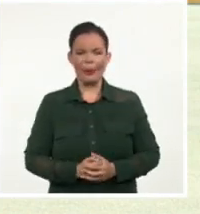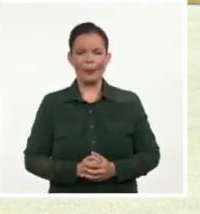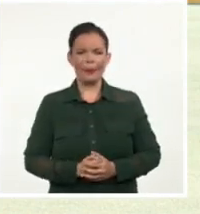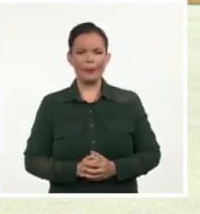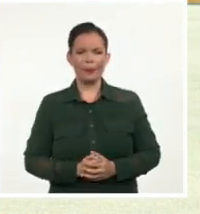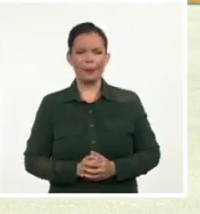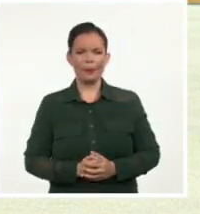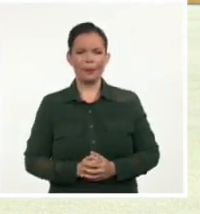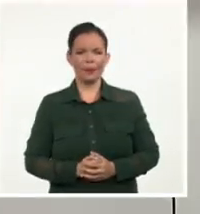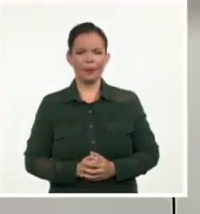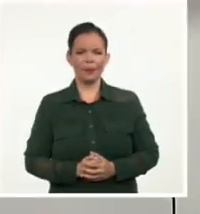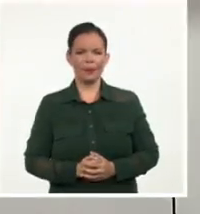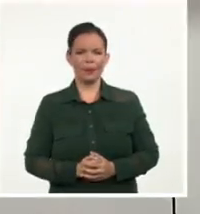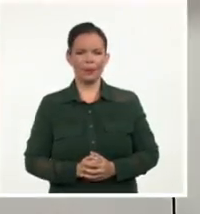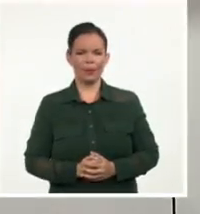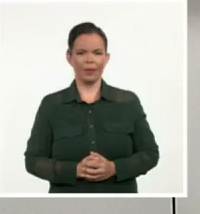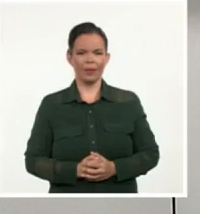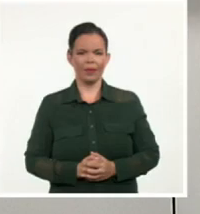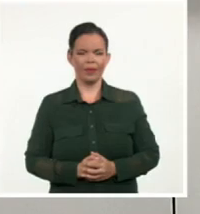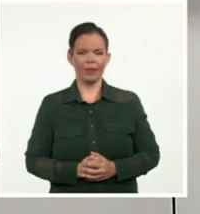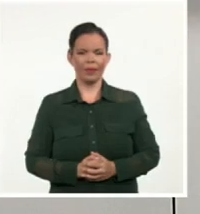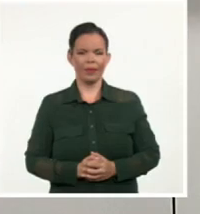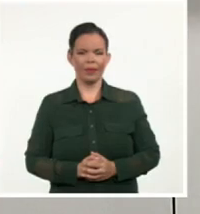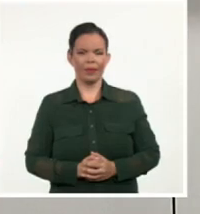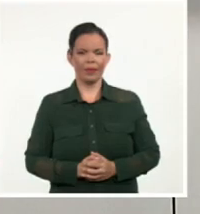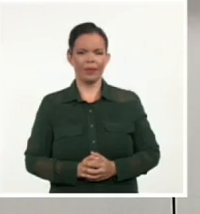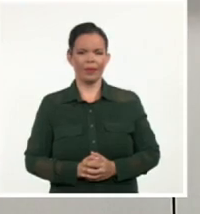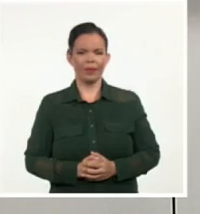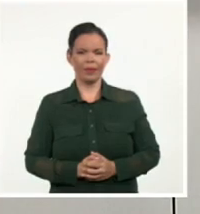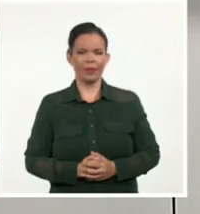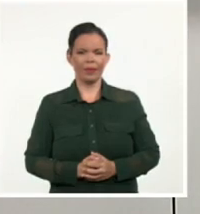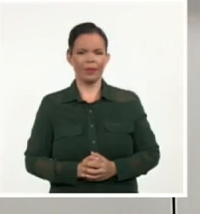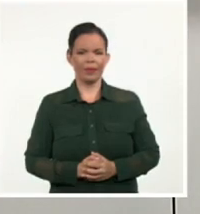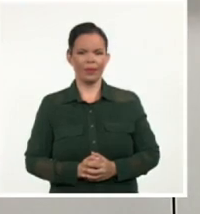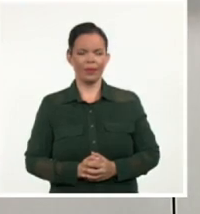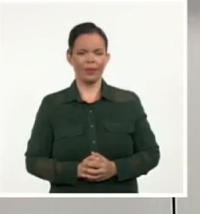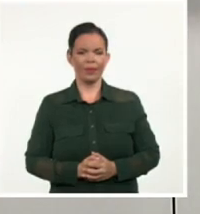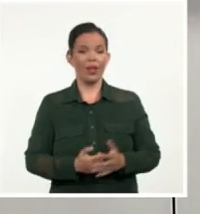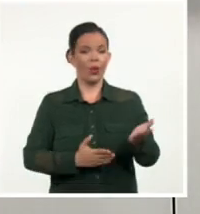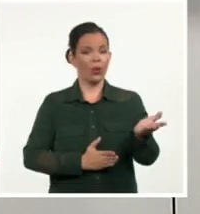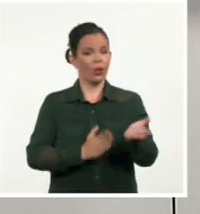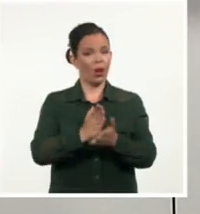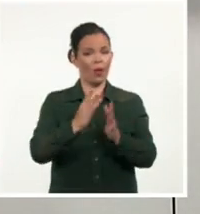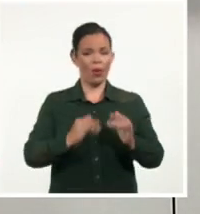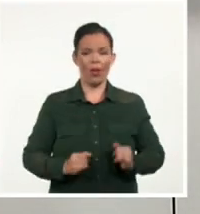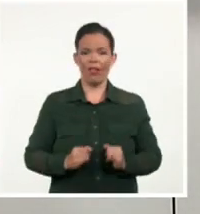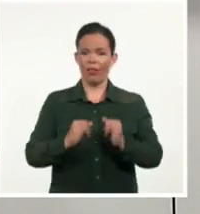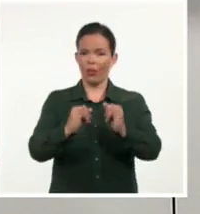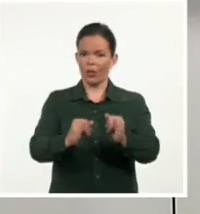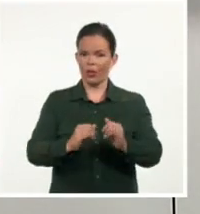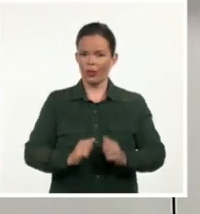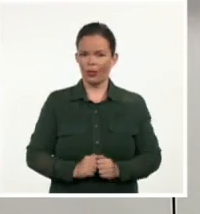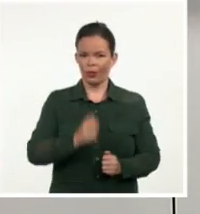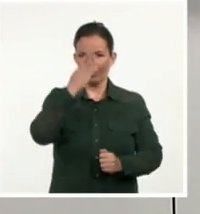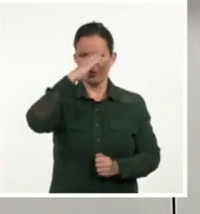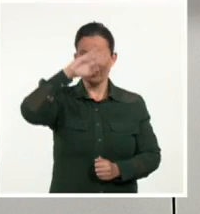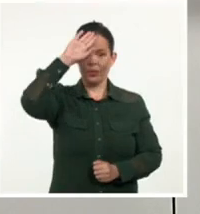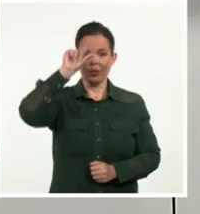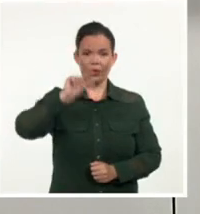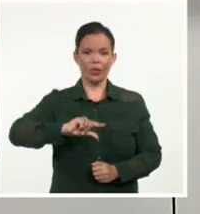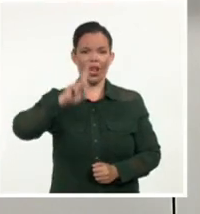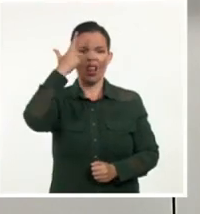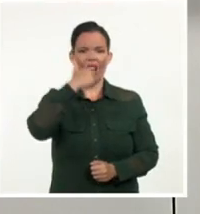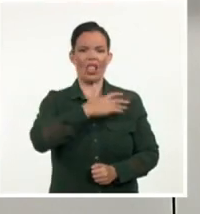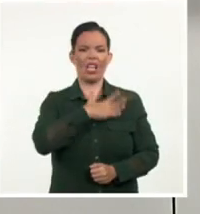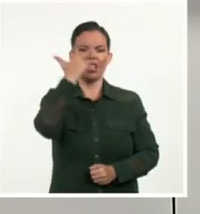buenas tardes gracias hacienda por este reporte seguimos con más informaciones el cubano lázaro martínez dominó